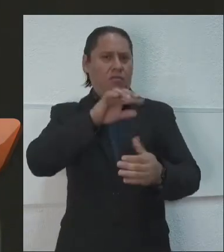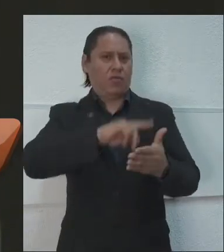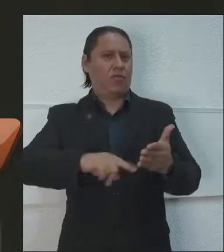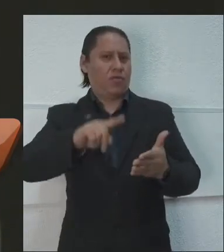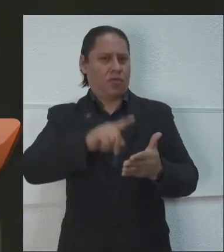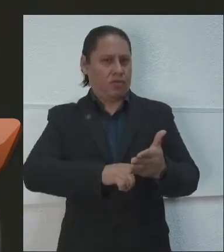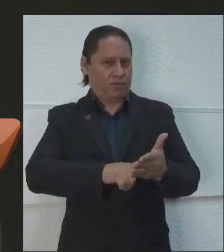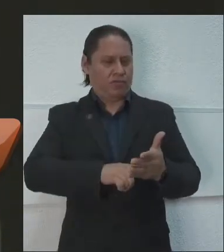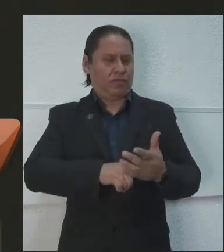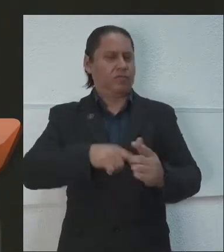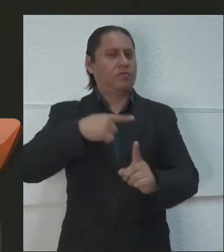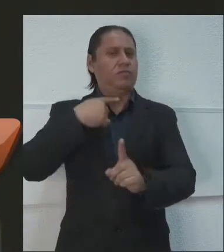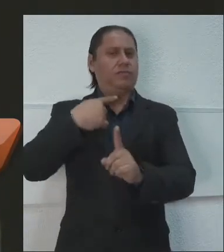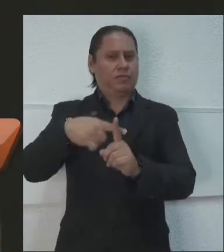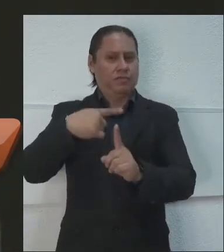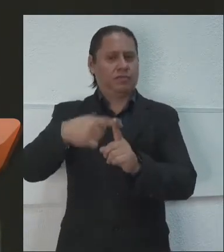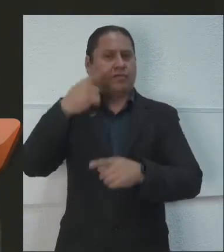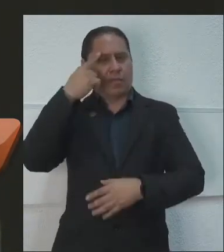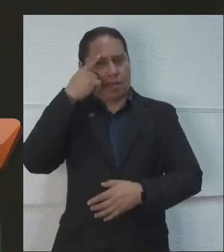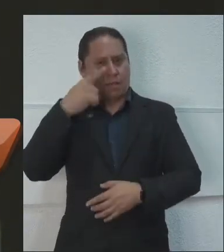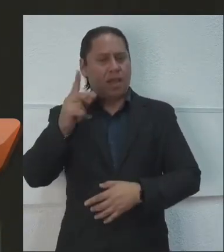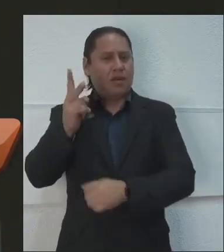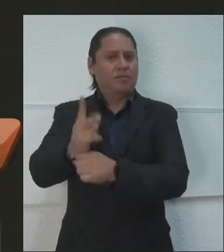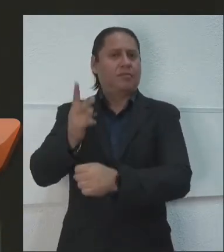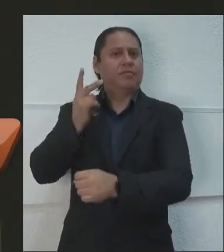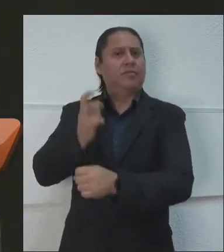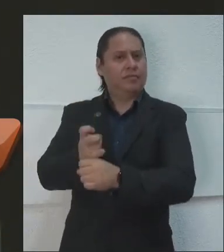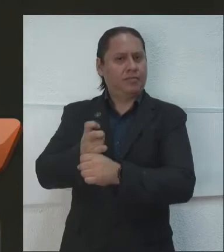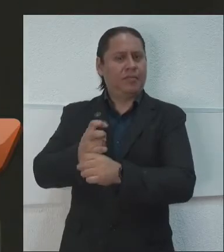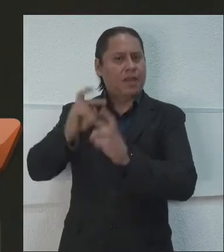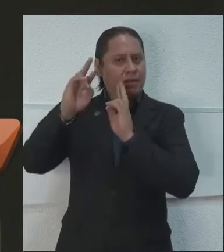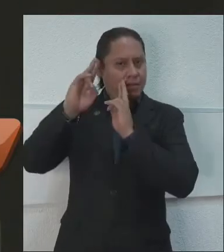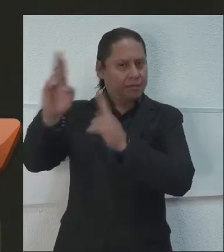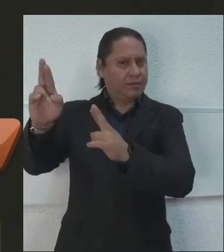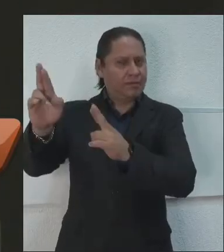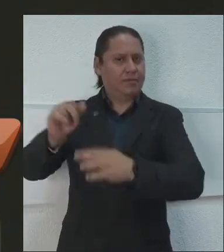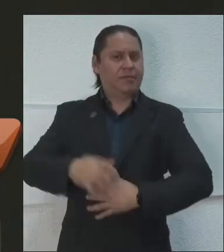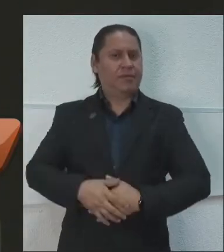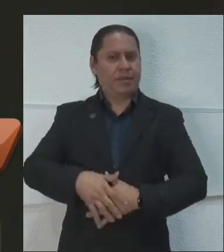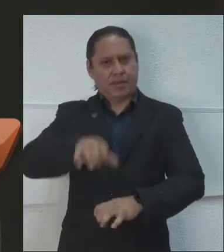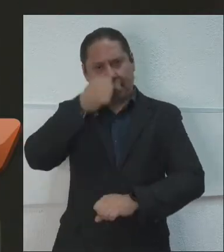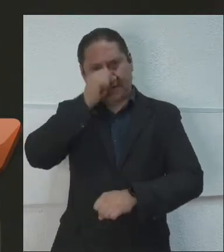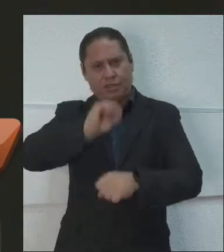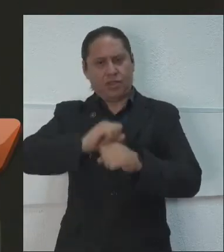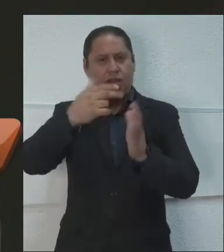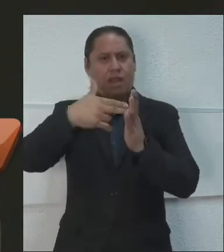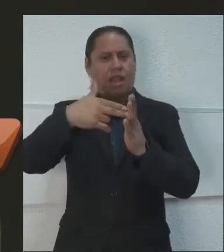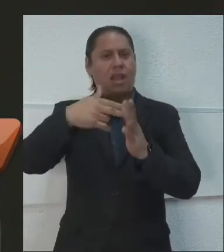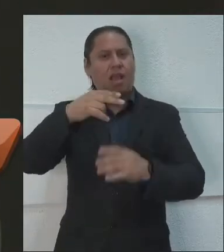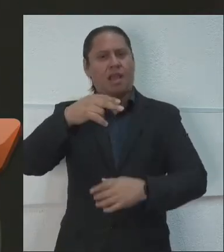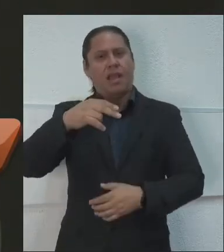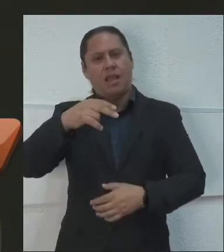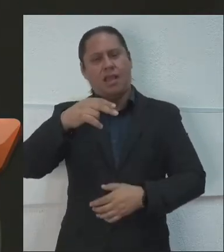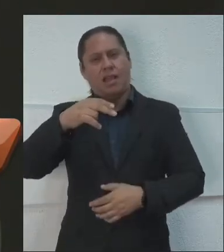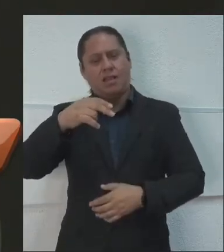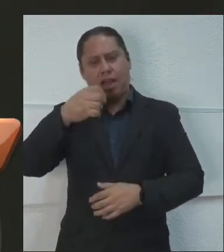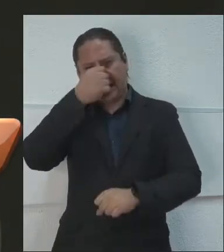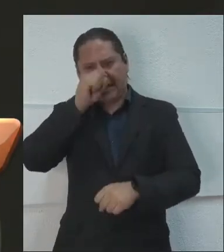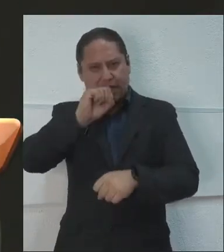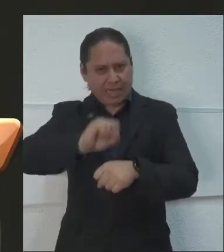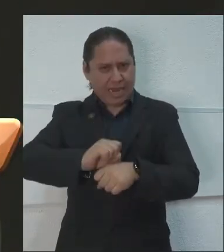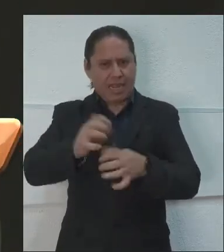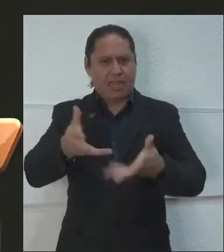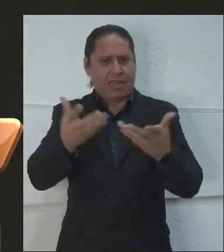favor para que se exhorte de manera respetuosa a las Secretarías de Agricultura y Desarrollo